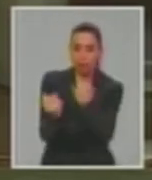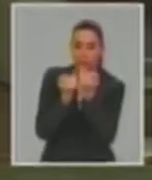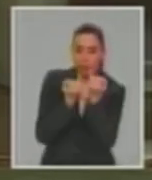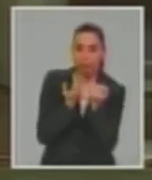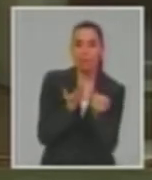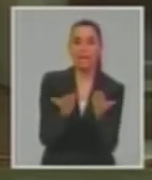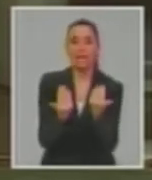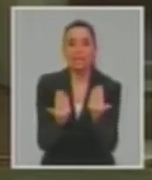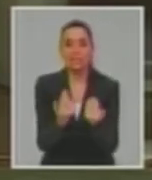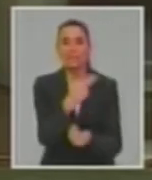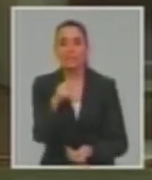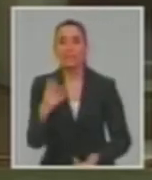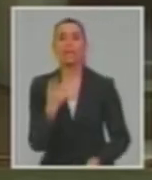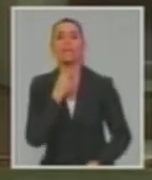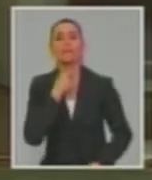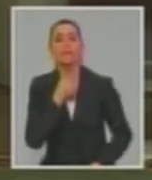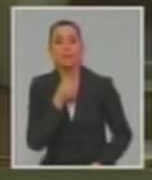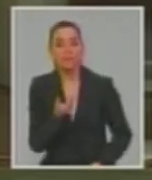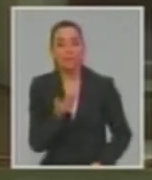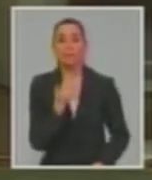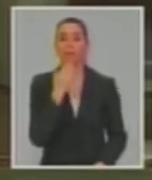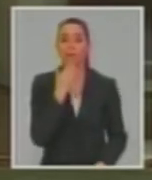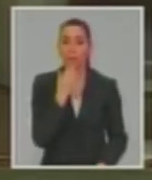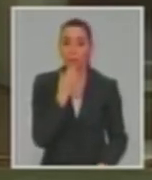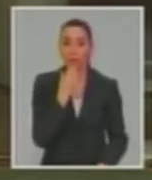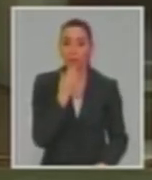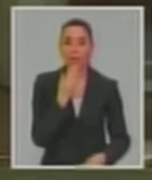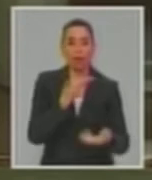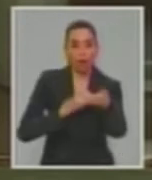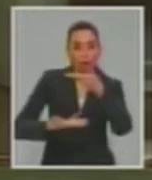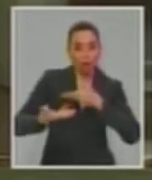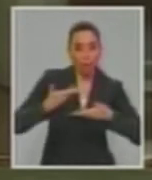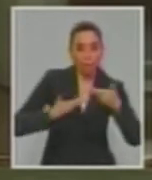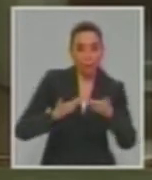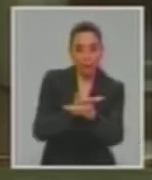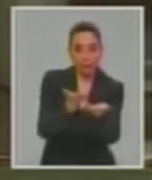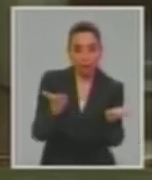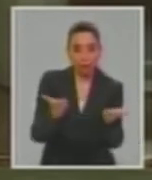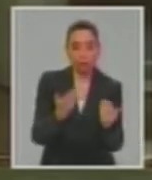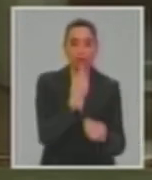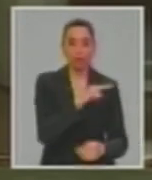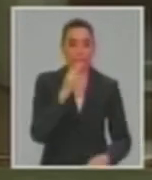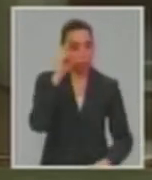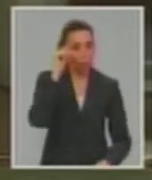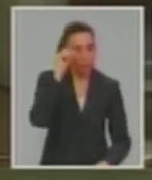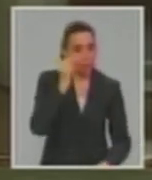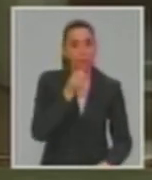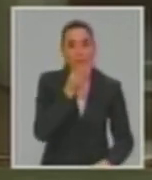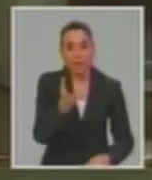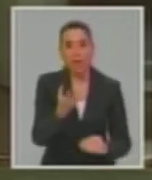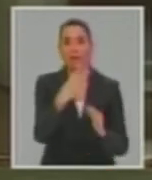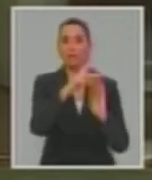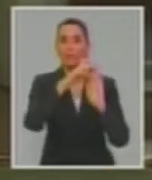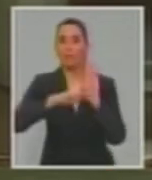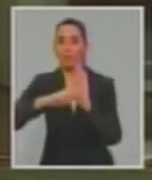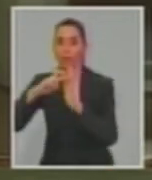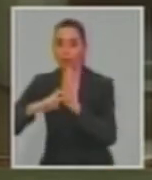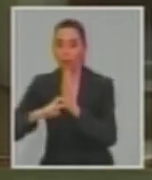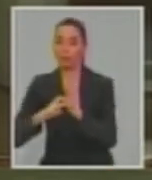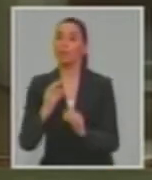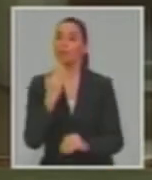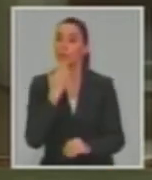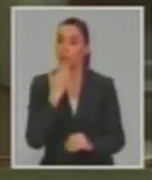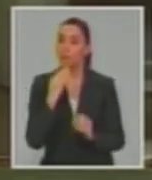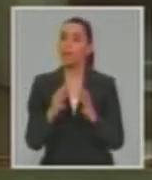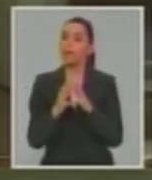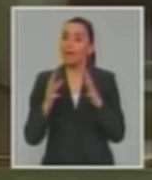necesidades y sus aspiraciones y también compartan con ellos sus ideas y sus proyectos. Pero es también una